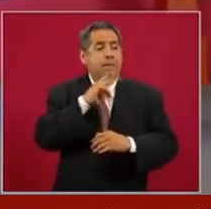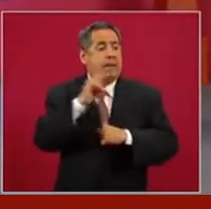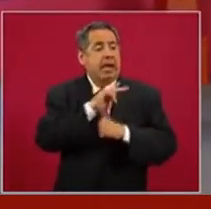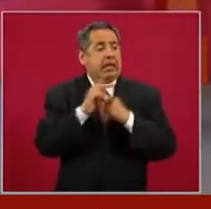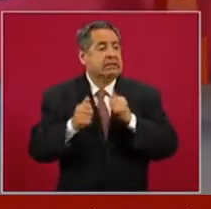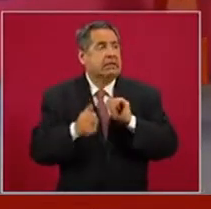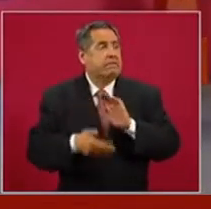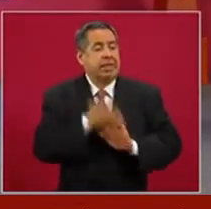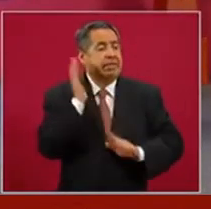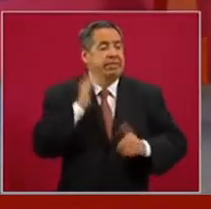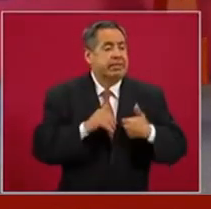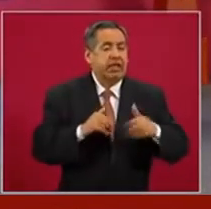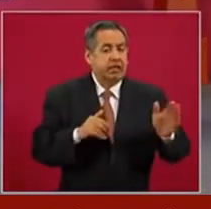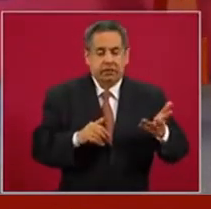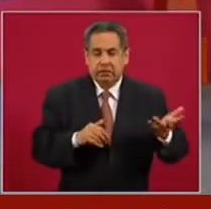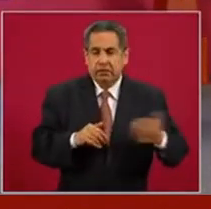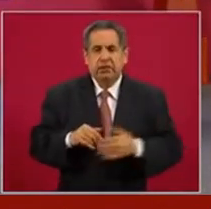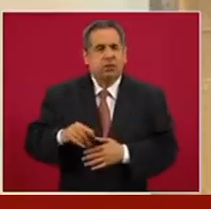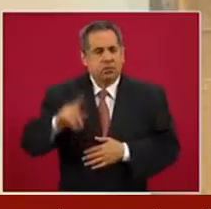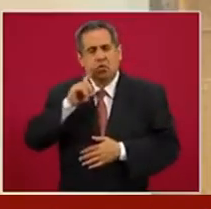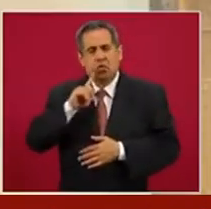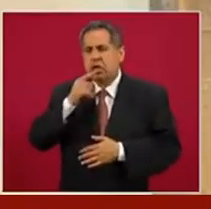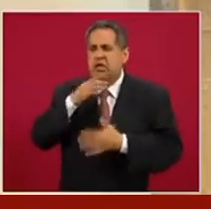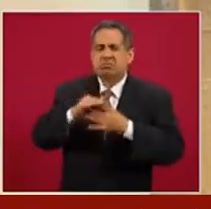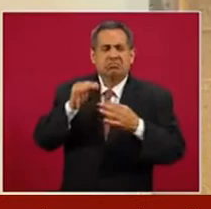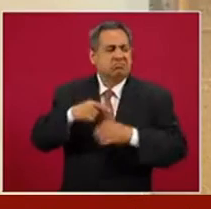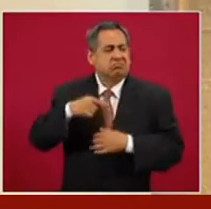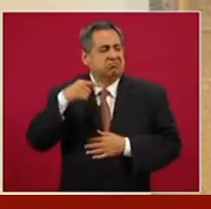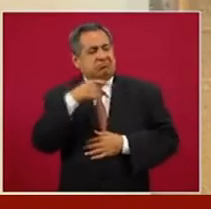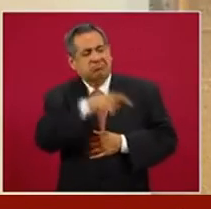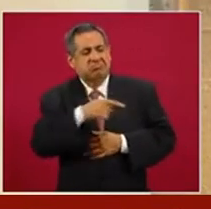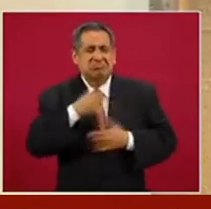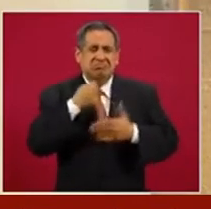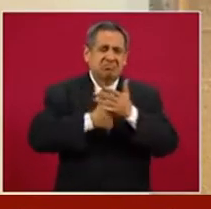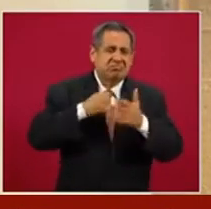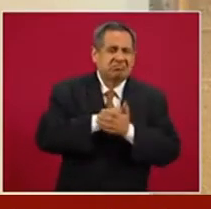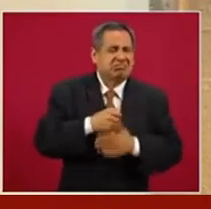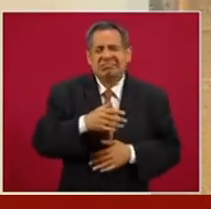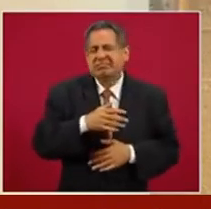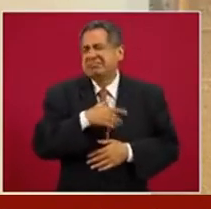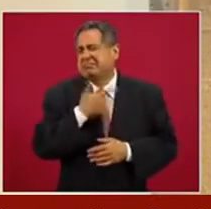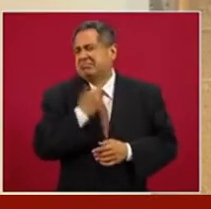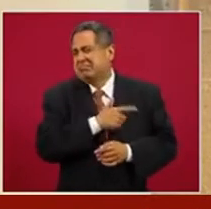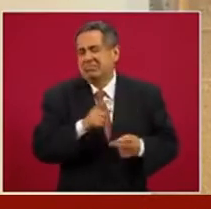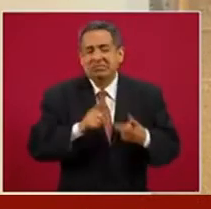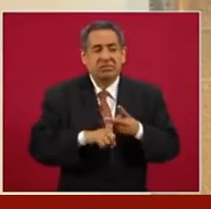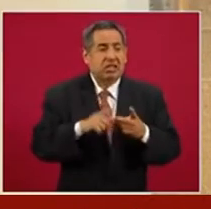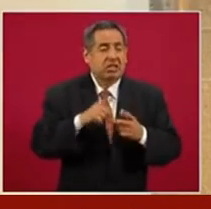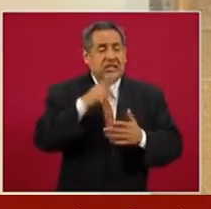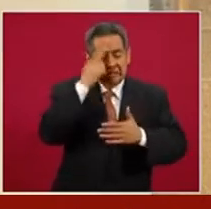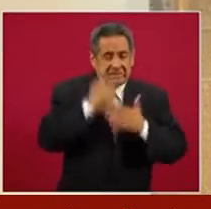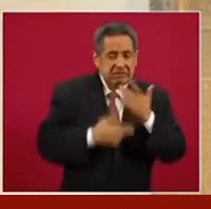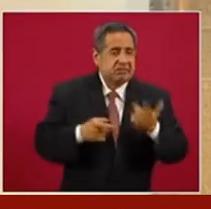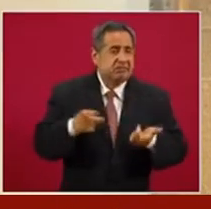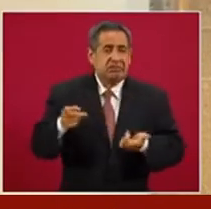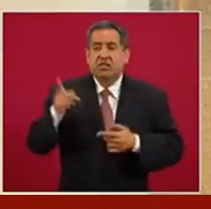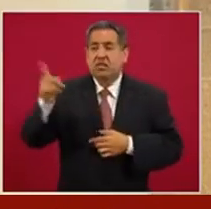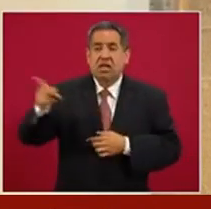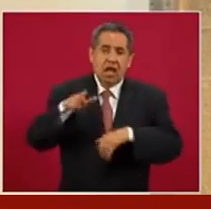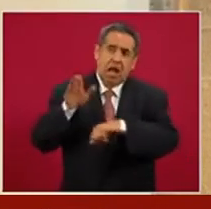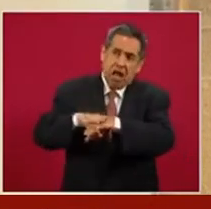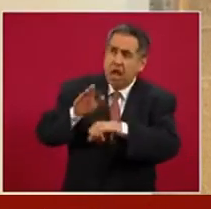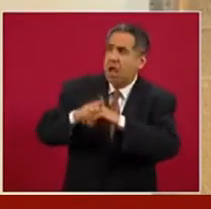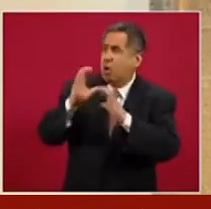la lucha de las mujeres y el feminismo, ha despreciado también el dolor de las víctimas por la violencia, ha ignorado los reclamos